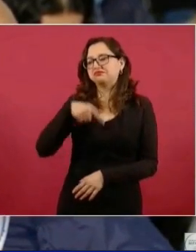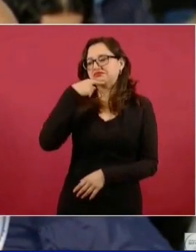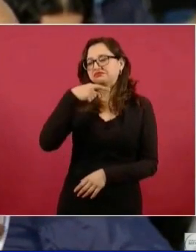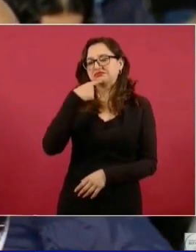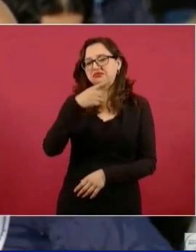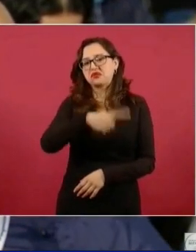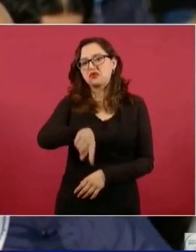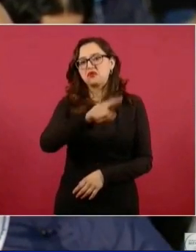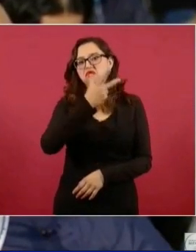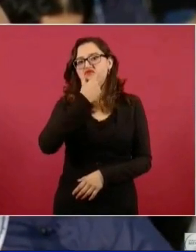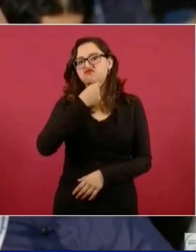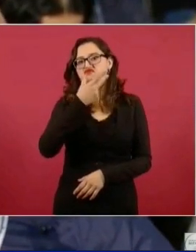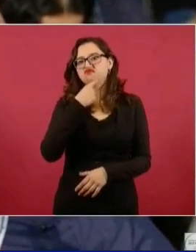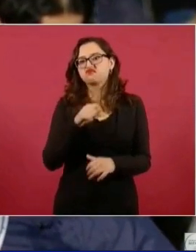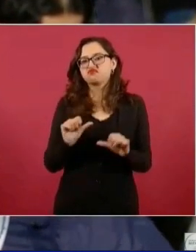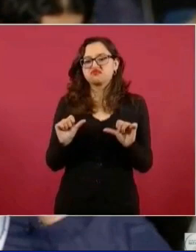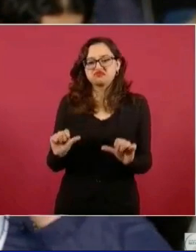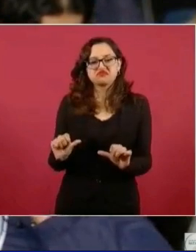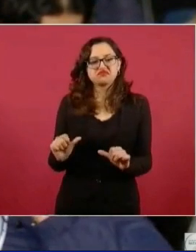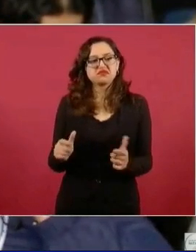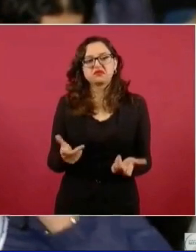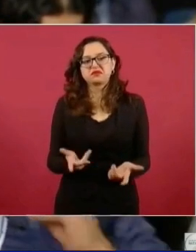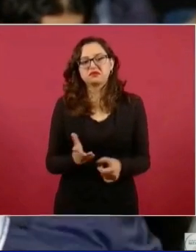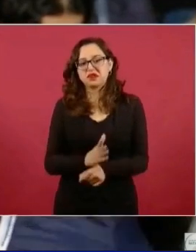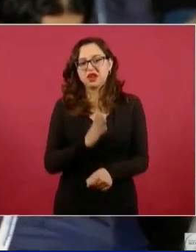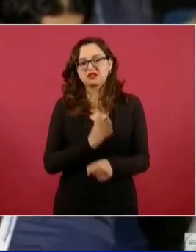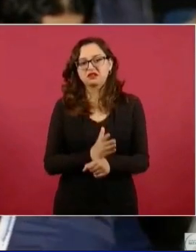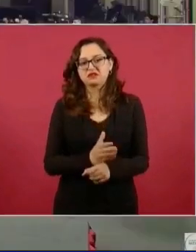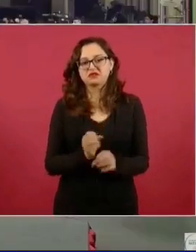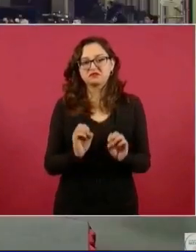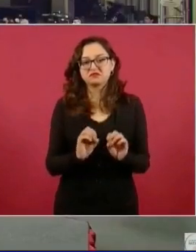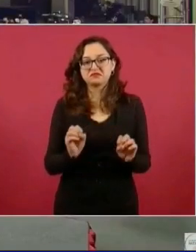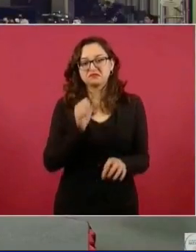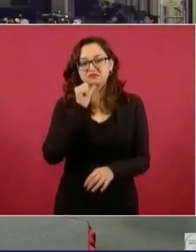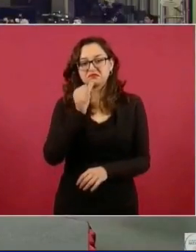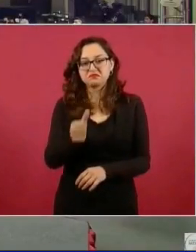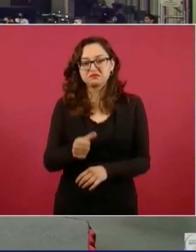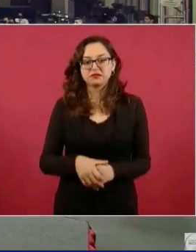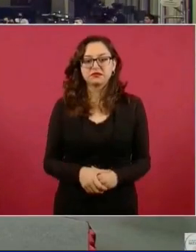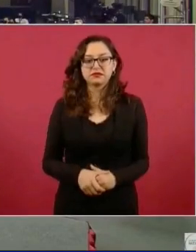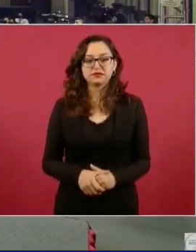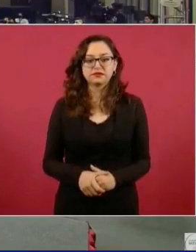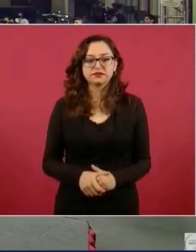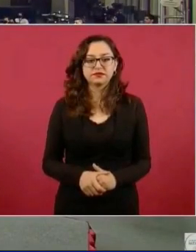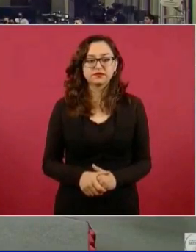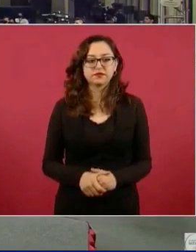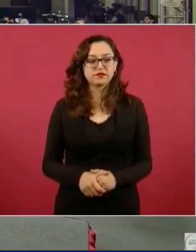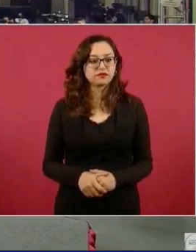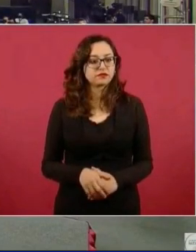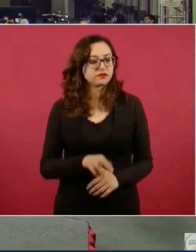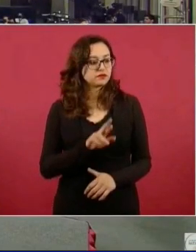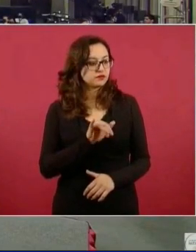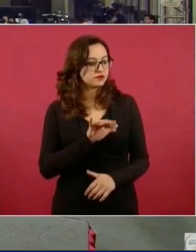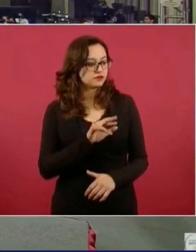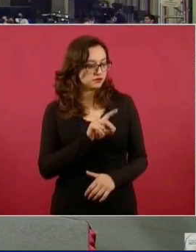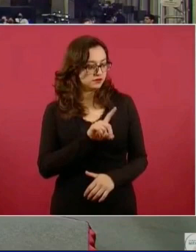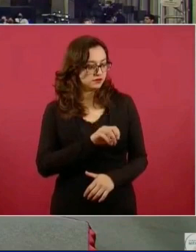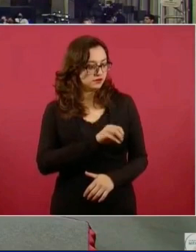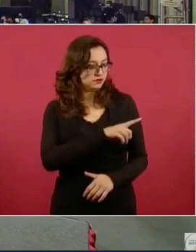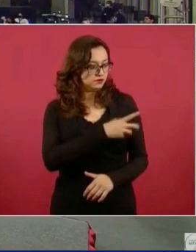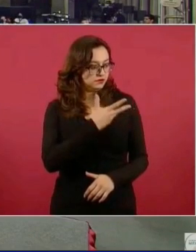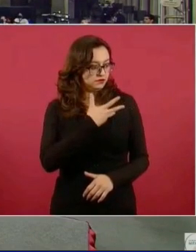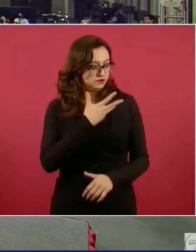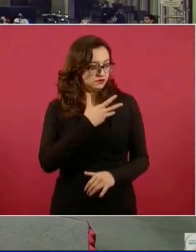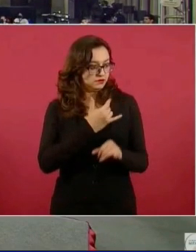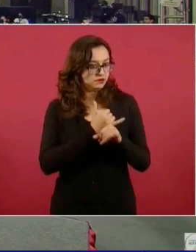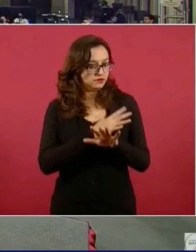teniendo esta falta de aplicación de justicia por parte de la Corte. No sé, Ricardo, si tú tienes información sobre